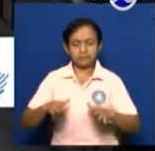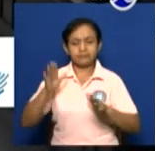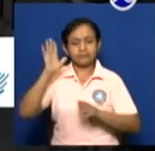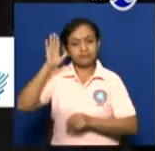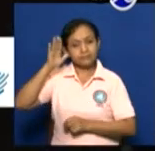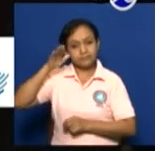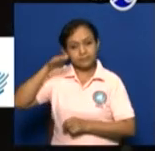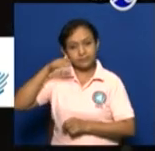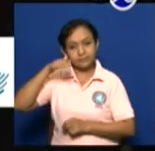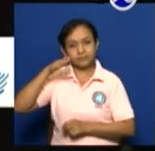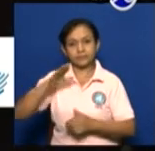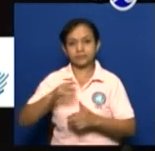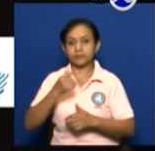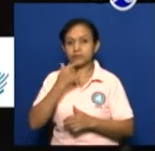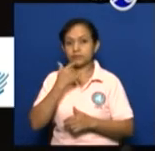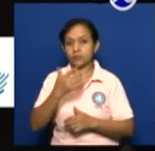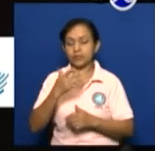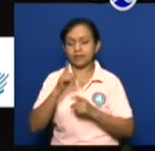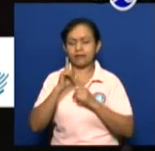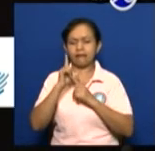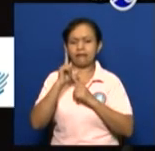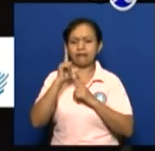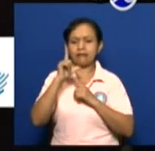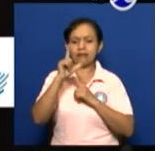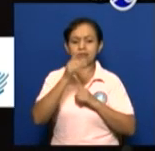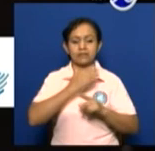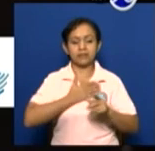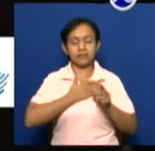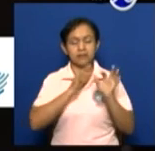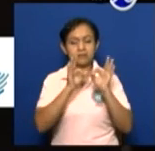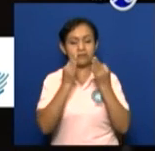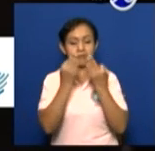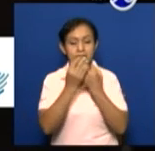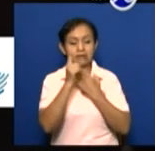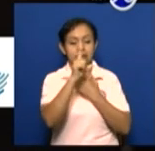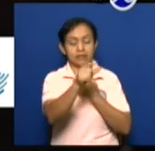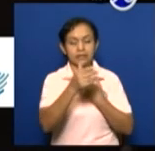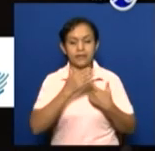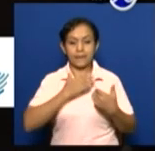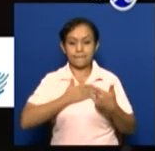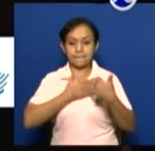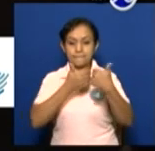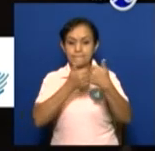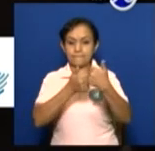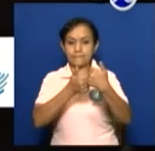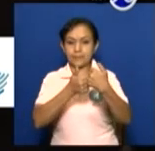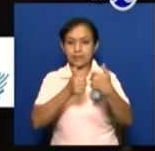triste, por estar tan lejos de mi familia y mi novia.